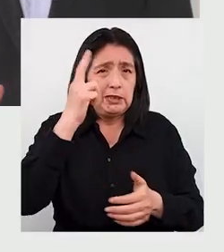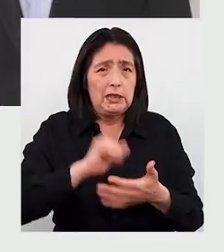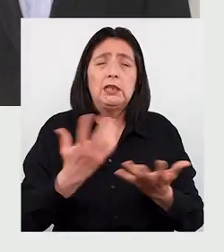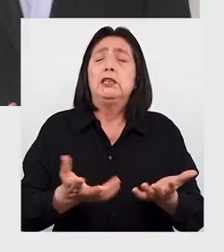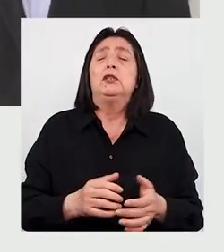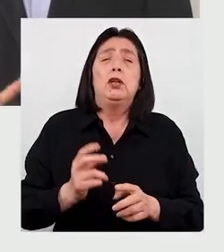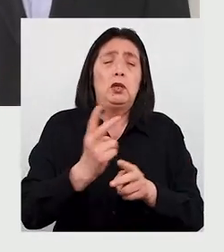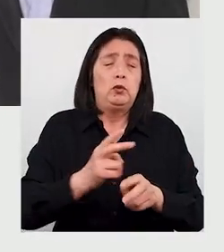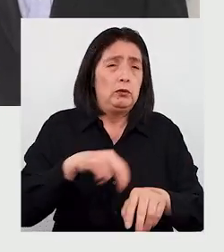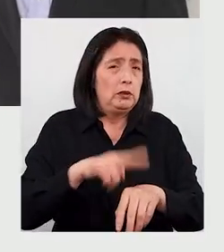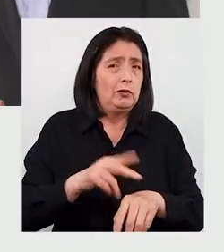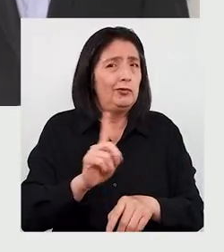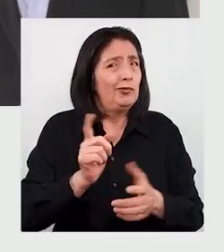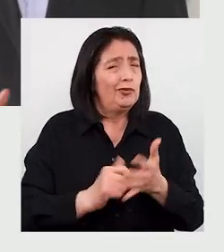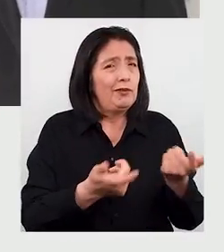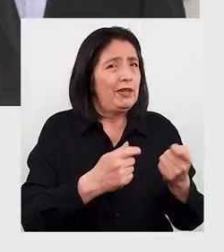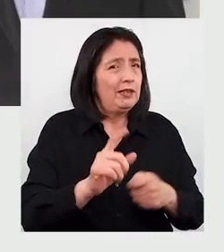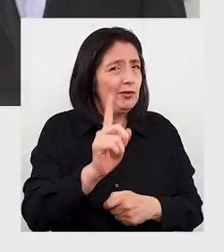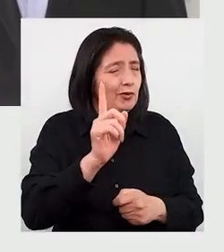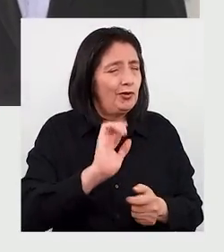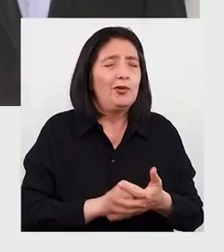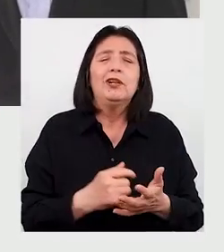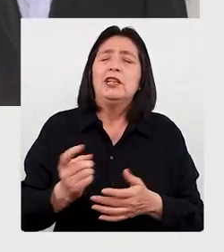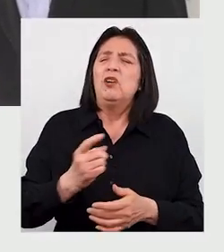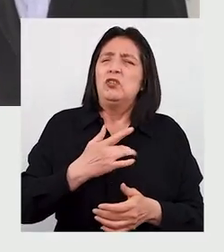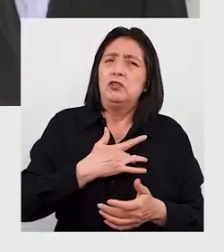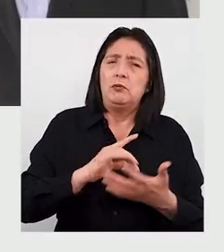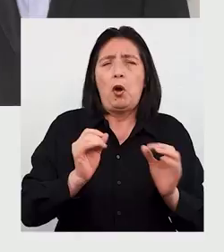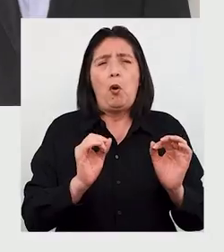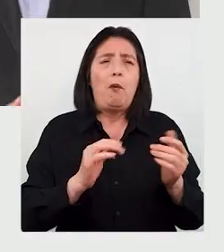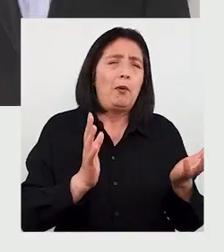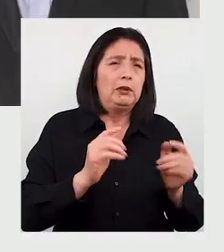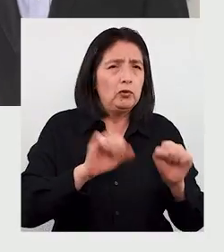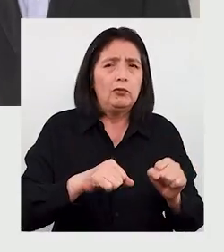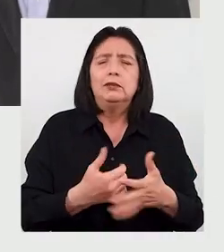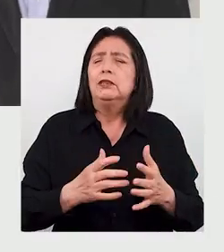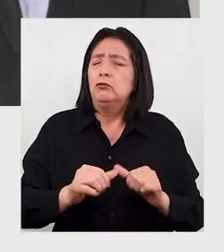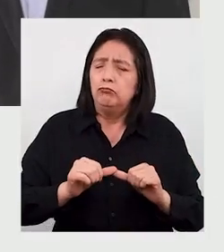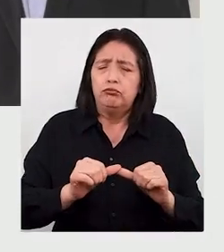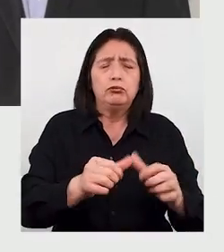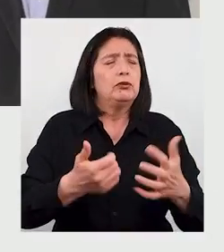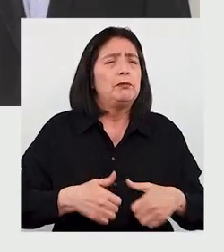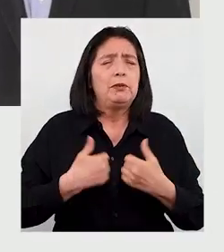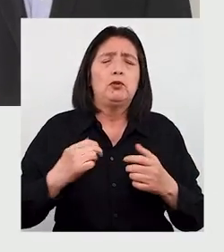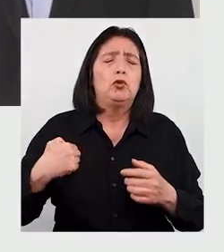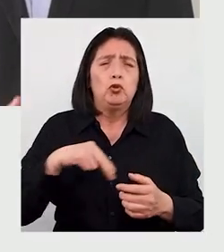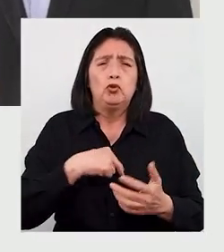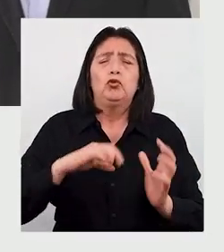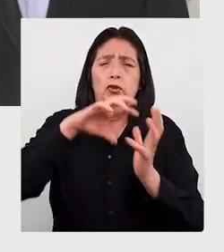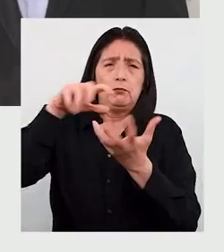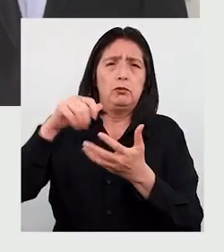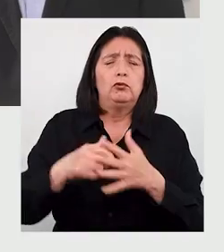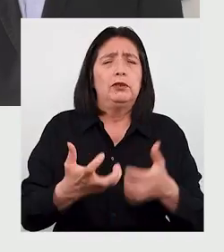la sostenibilidad no es negociable. No es una cuestión de sensibilidad o moda. Es supervivencia de nosotros como pobladores del mundo y